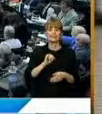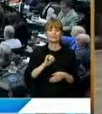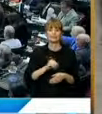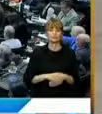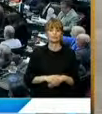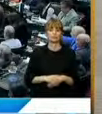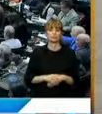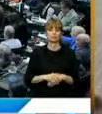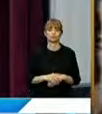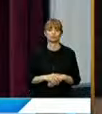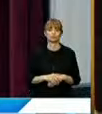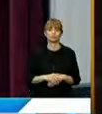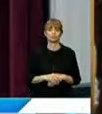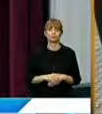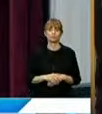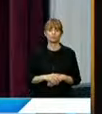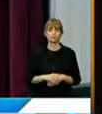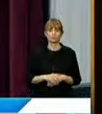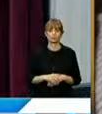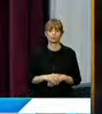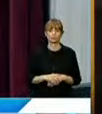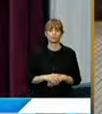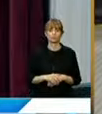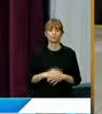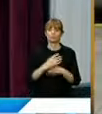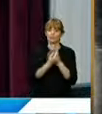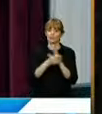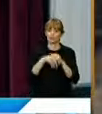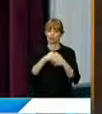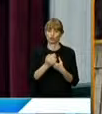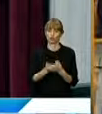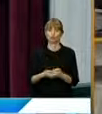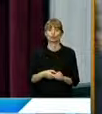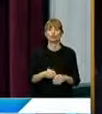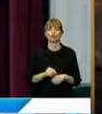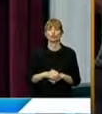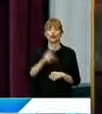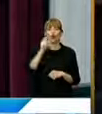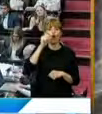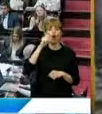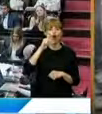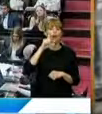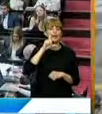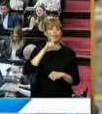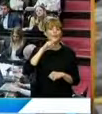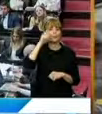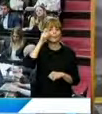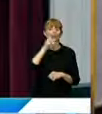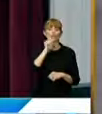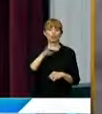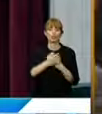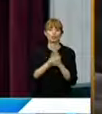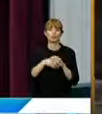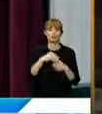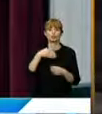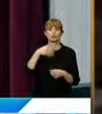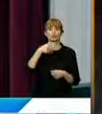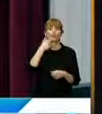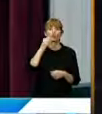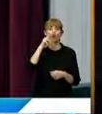eh montaje permanente plantean desde las organizaciones no permanente durante varios días sino por lo menos durante la jornada de